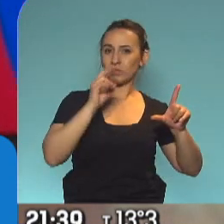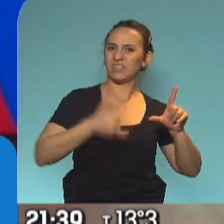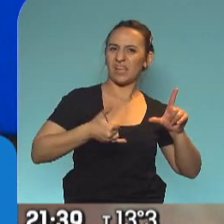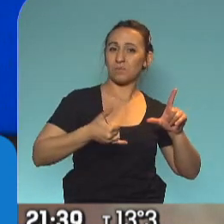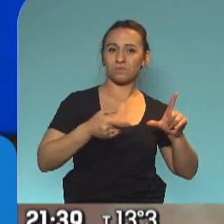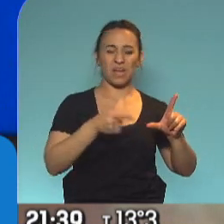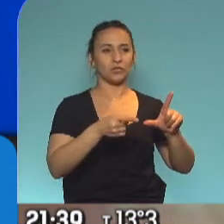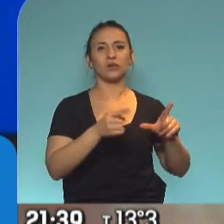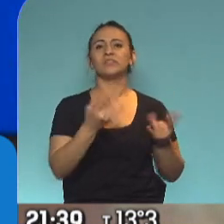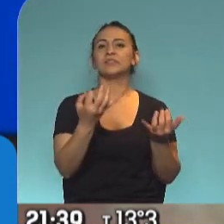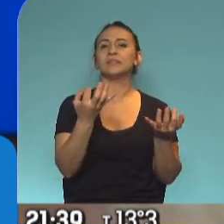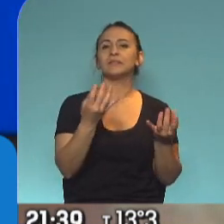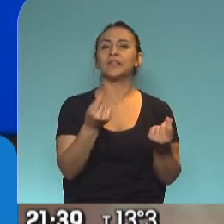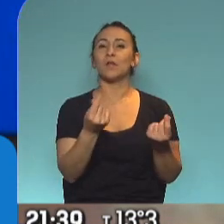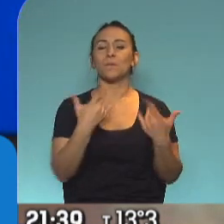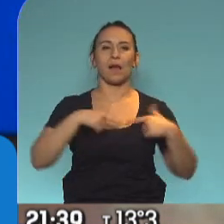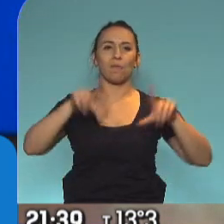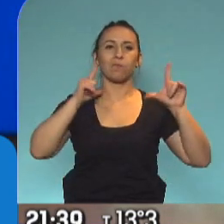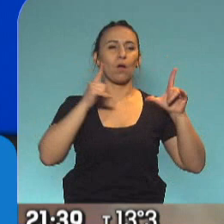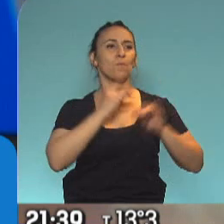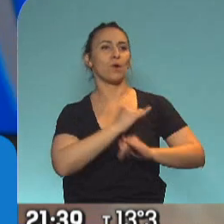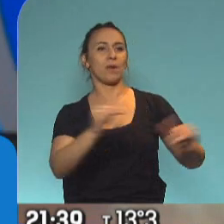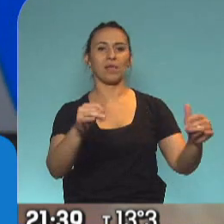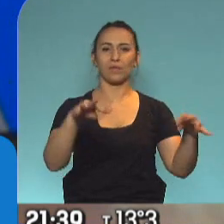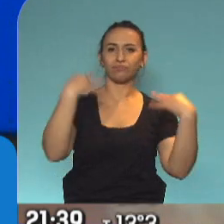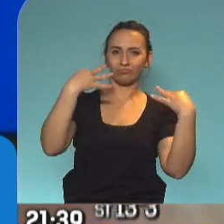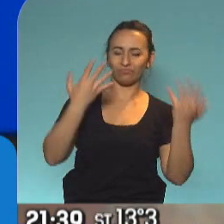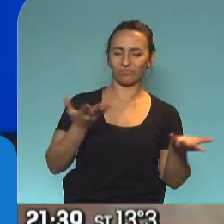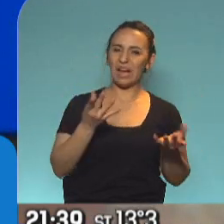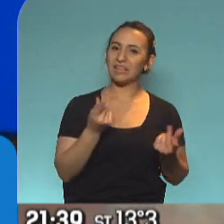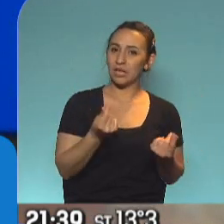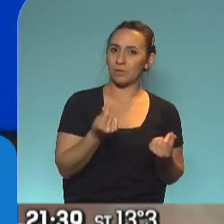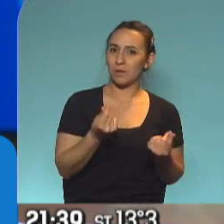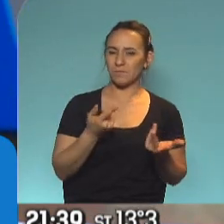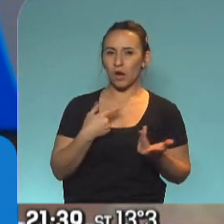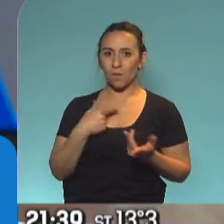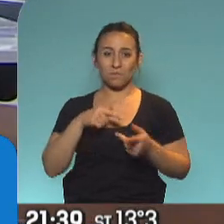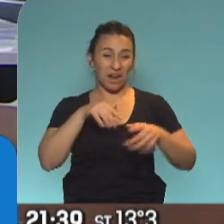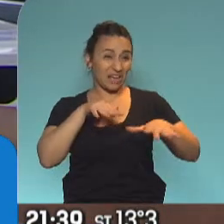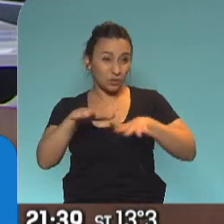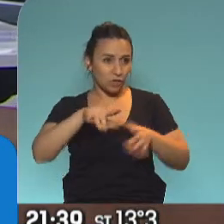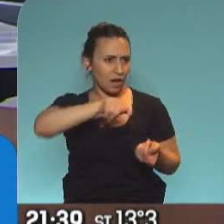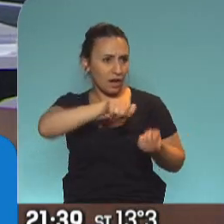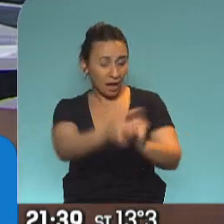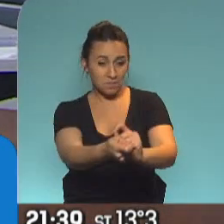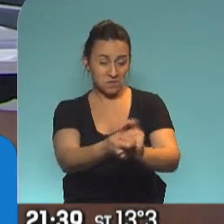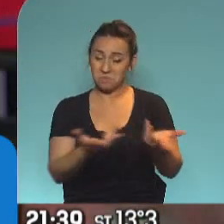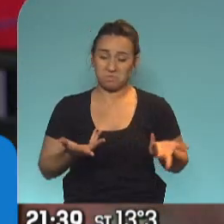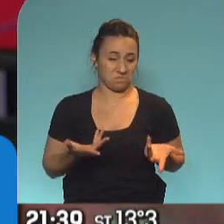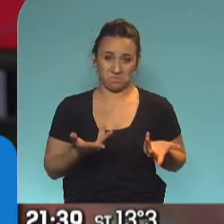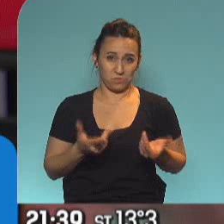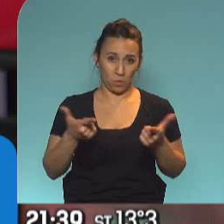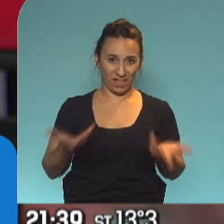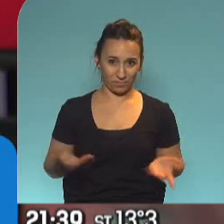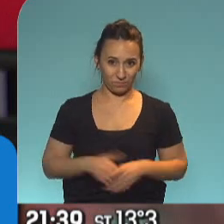hacer marketing de la transparencia, pero a poco caminar no sirve para cambiar el estado de las cosas, ¿no? Doctor, lo habrá visto hoy en los medios